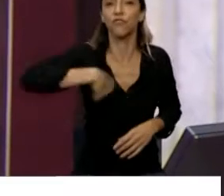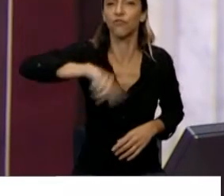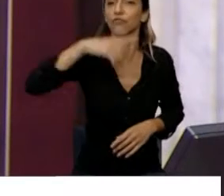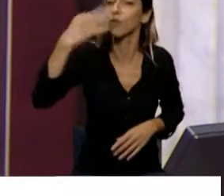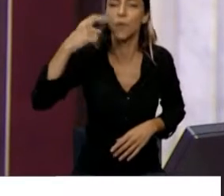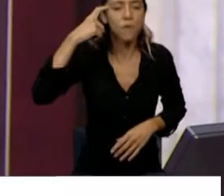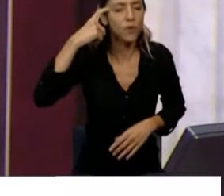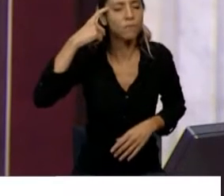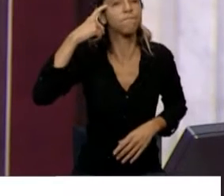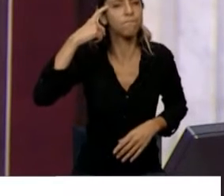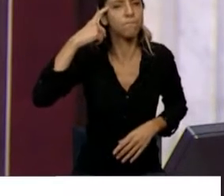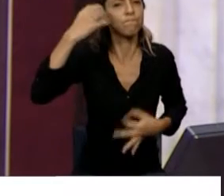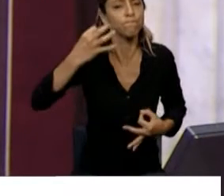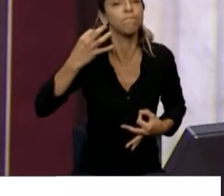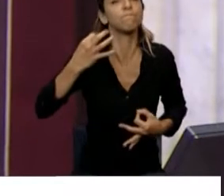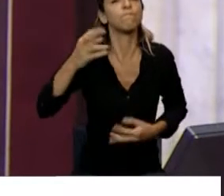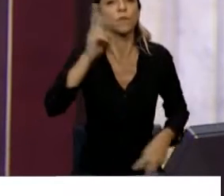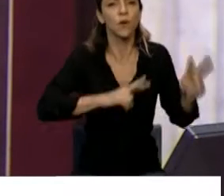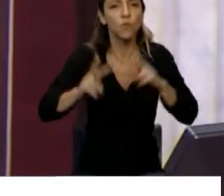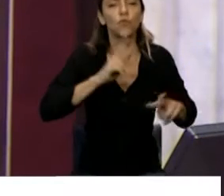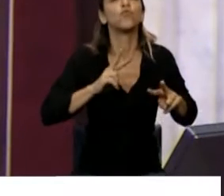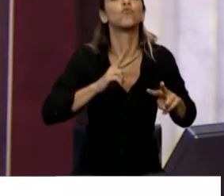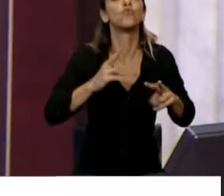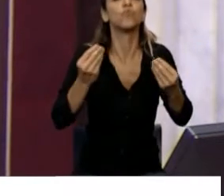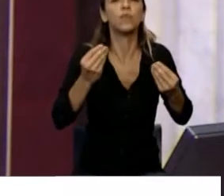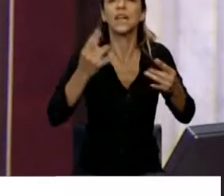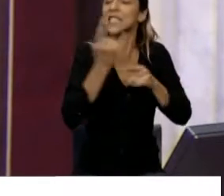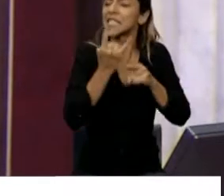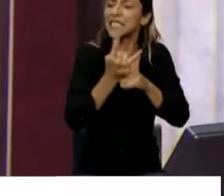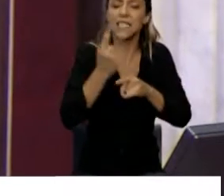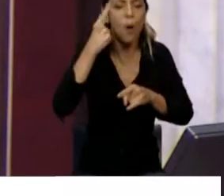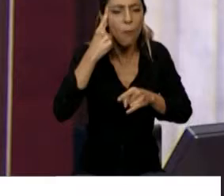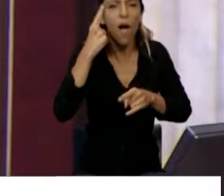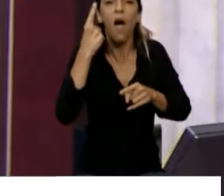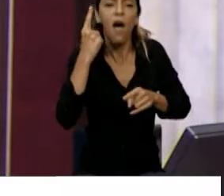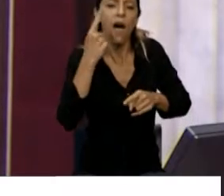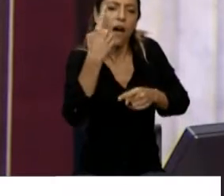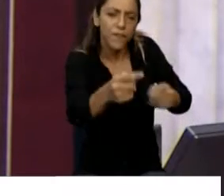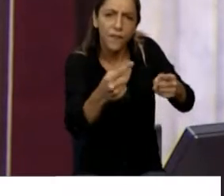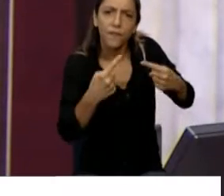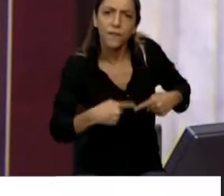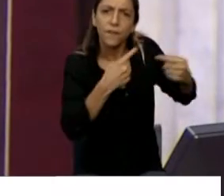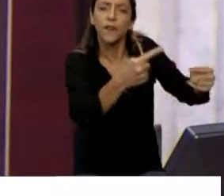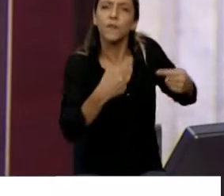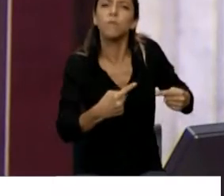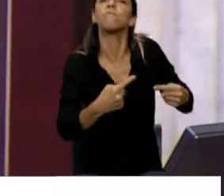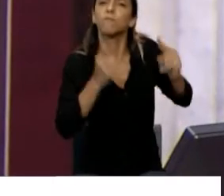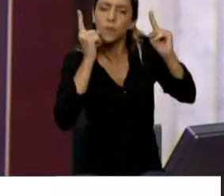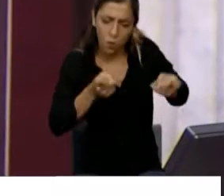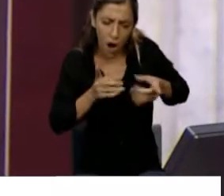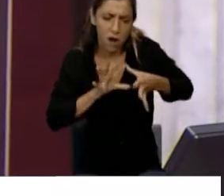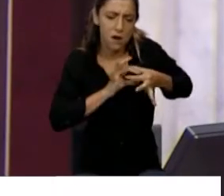construir concordia, que es la convivencia en la diferencia, es con unidad en